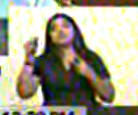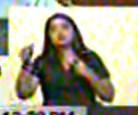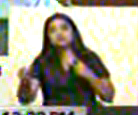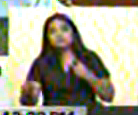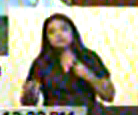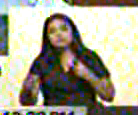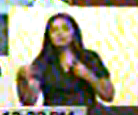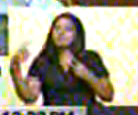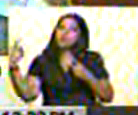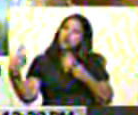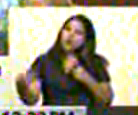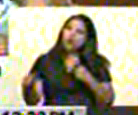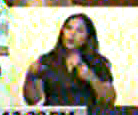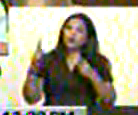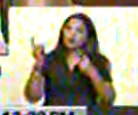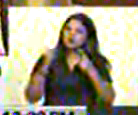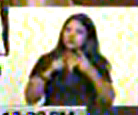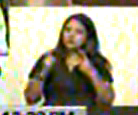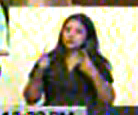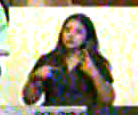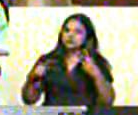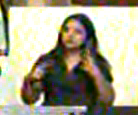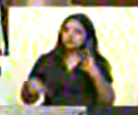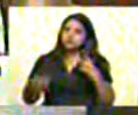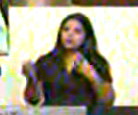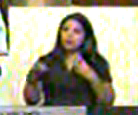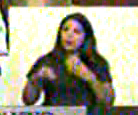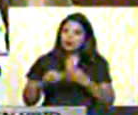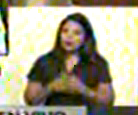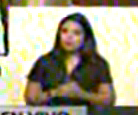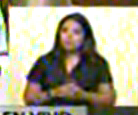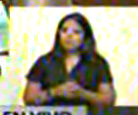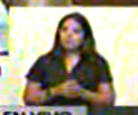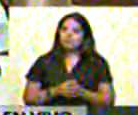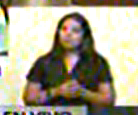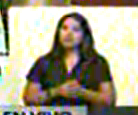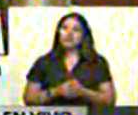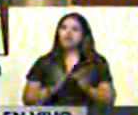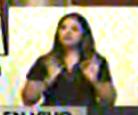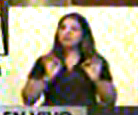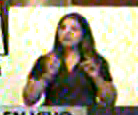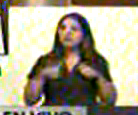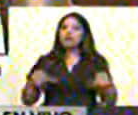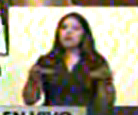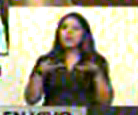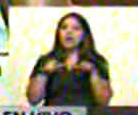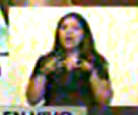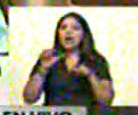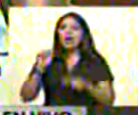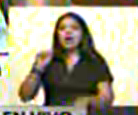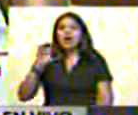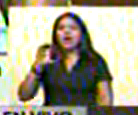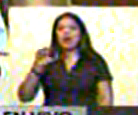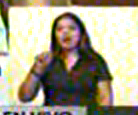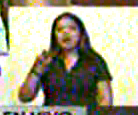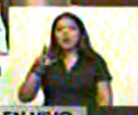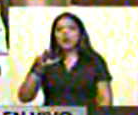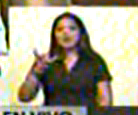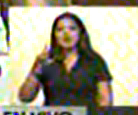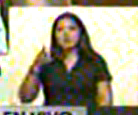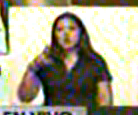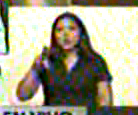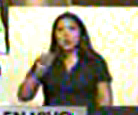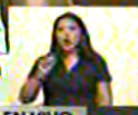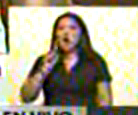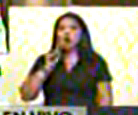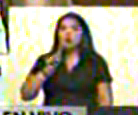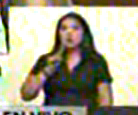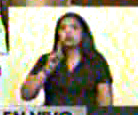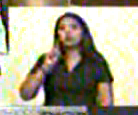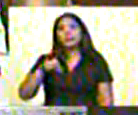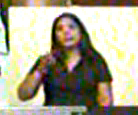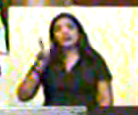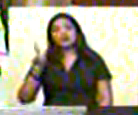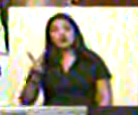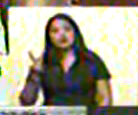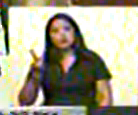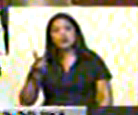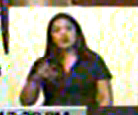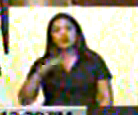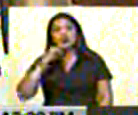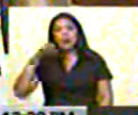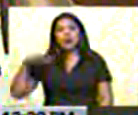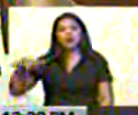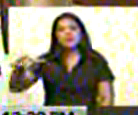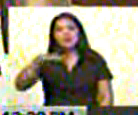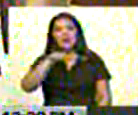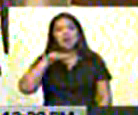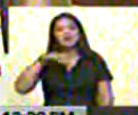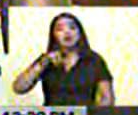otros hechos, muy seguidos, sobre todo en las estaciones de Acarigua 1 y Acarigua 2, en los llanos centrales, por lo cual